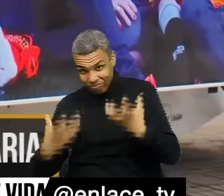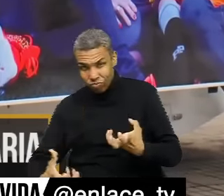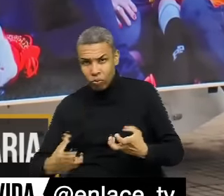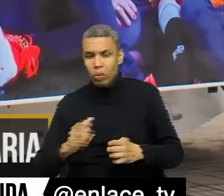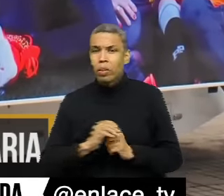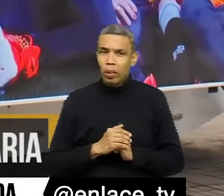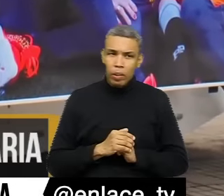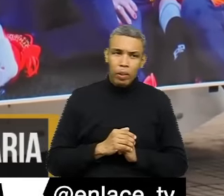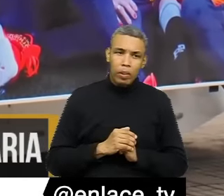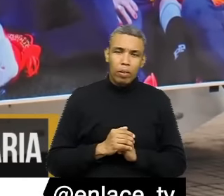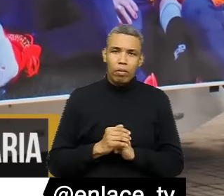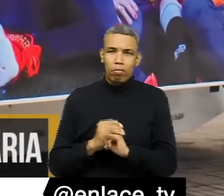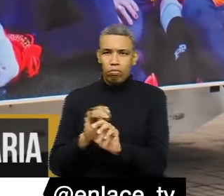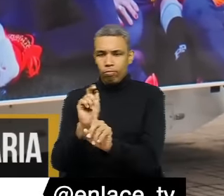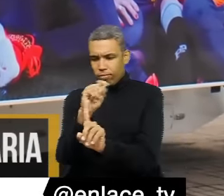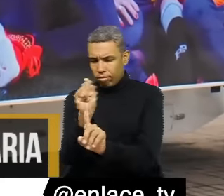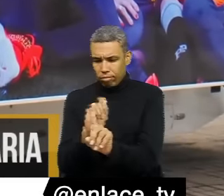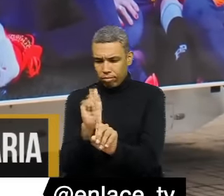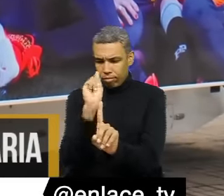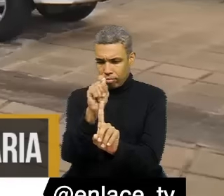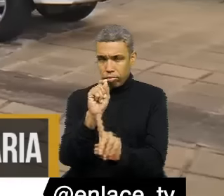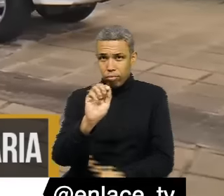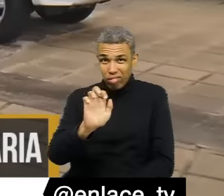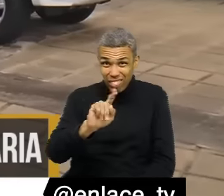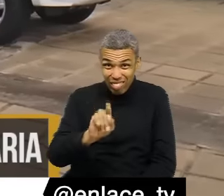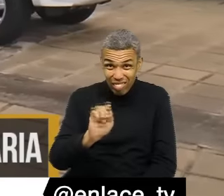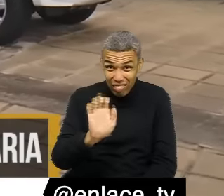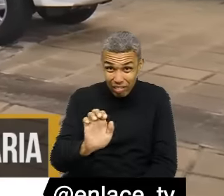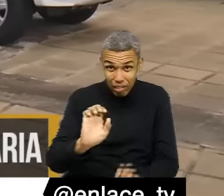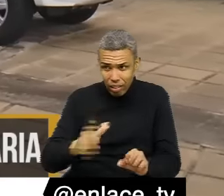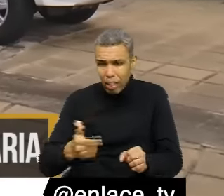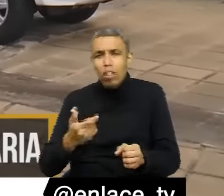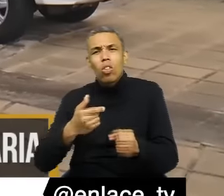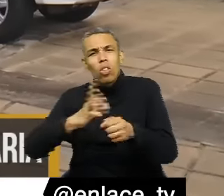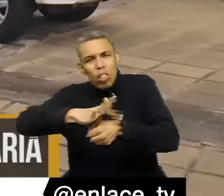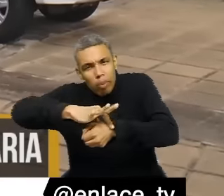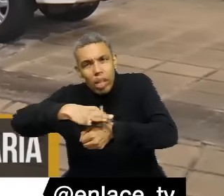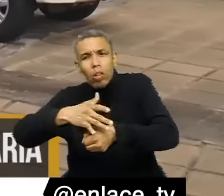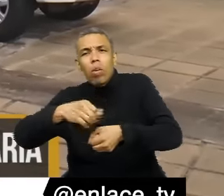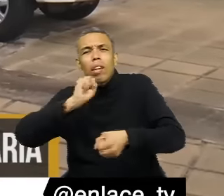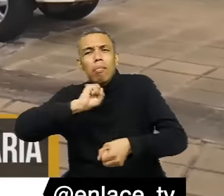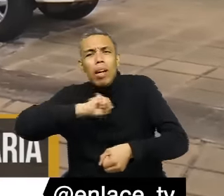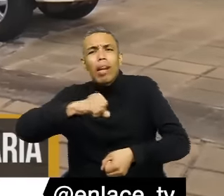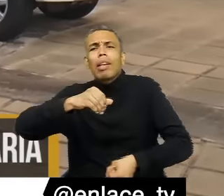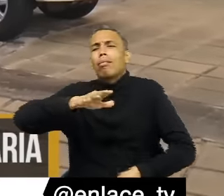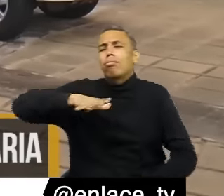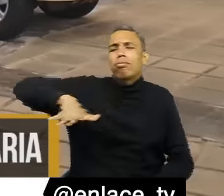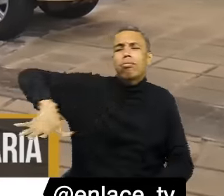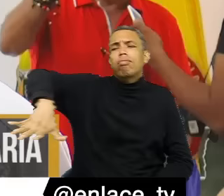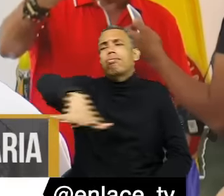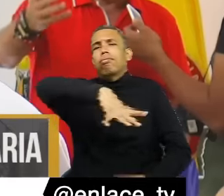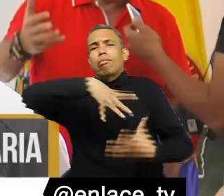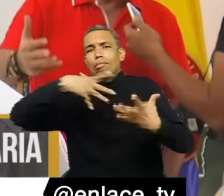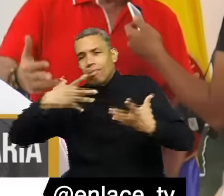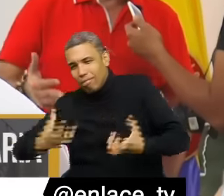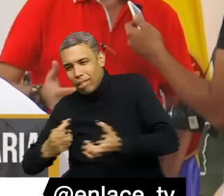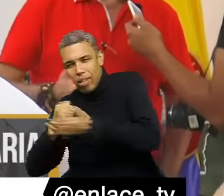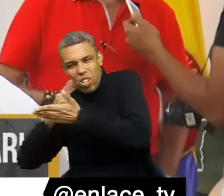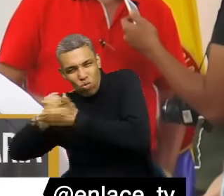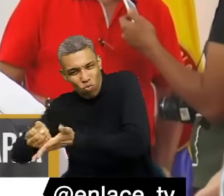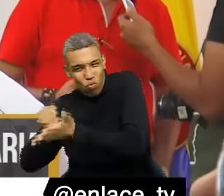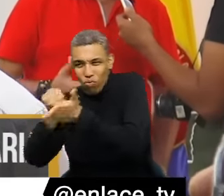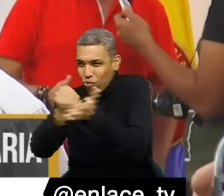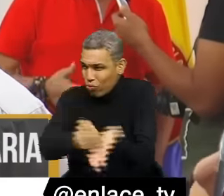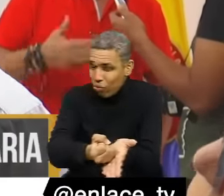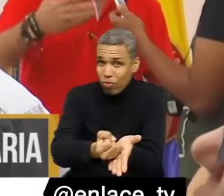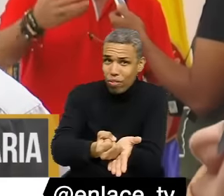de la red de los centros de salud del municipio de Barranca Bermeja. En realidad es que estamos muy contentos porque es una